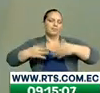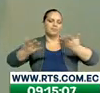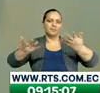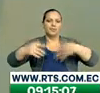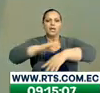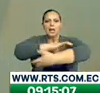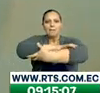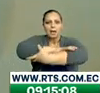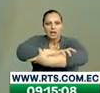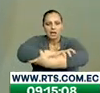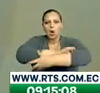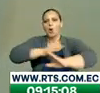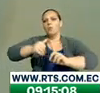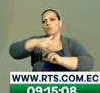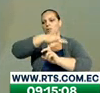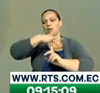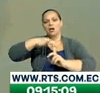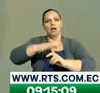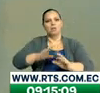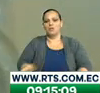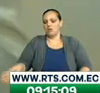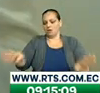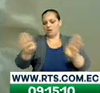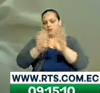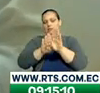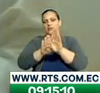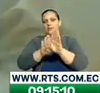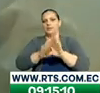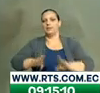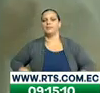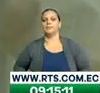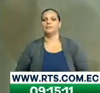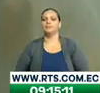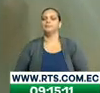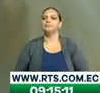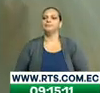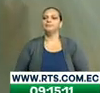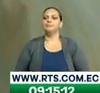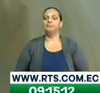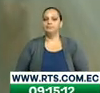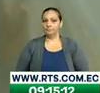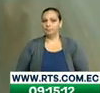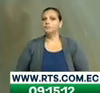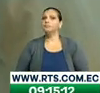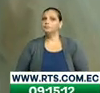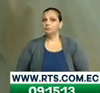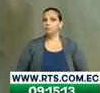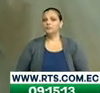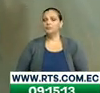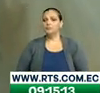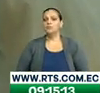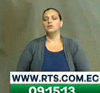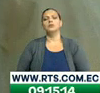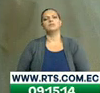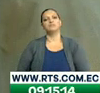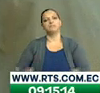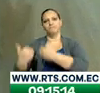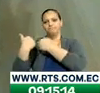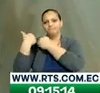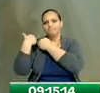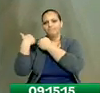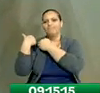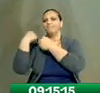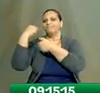nuevo cambio de semáforo, que Dios quiera sea pronto, pero que debemos irlo tomando con todas las medidas necesarias y técnicas, como lo hemos